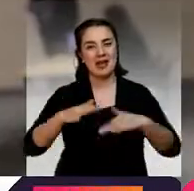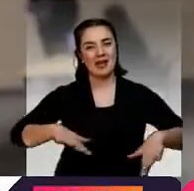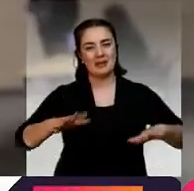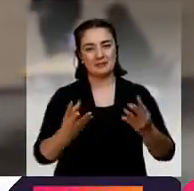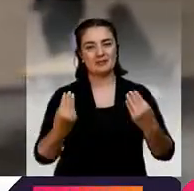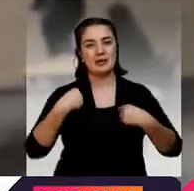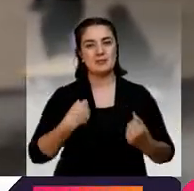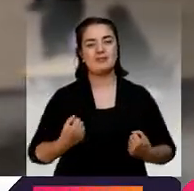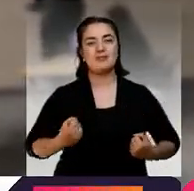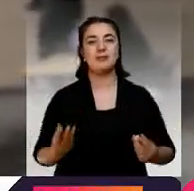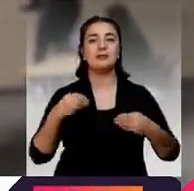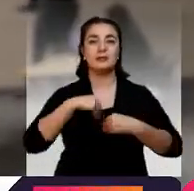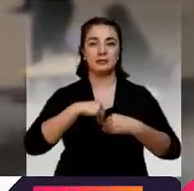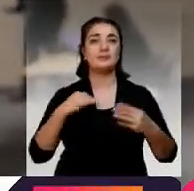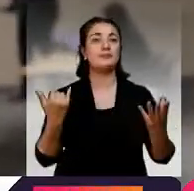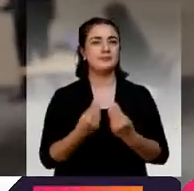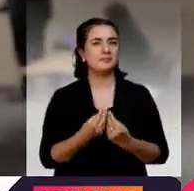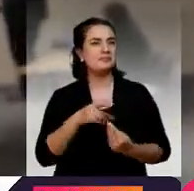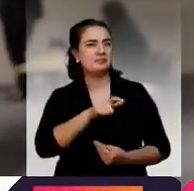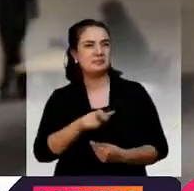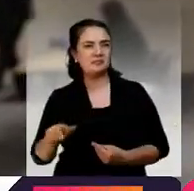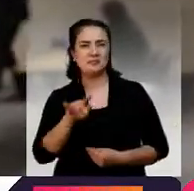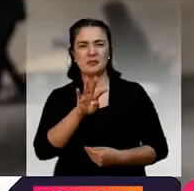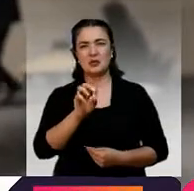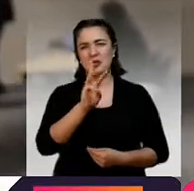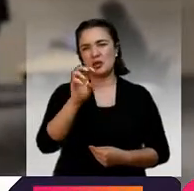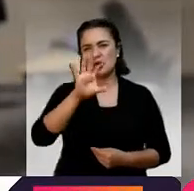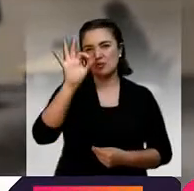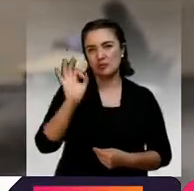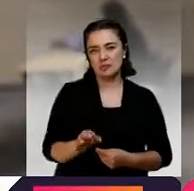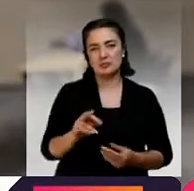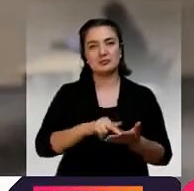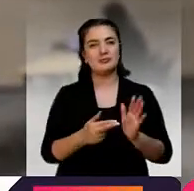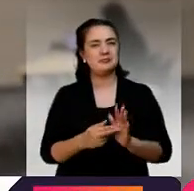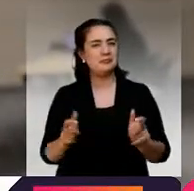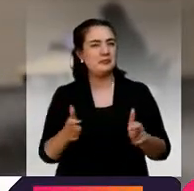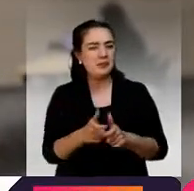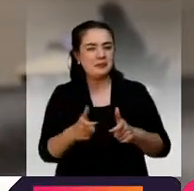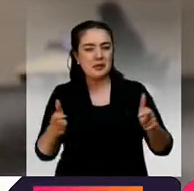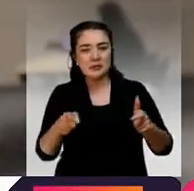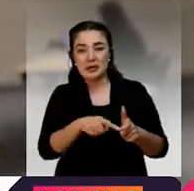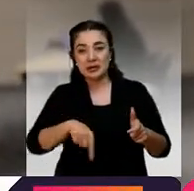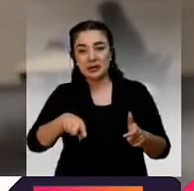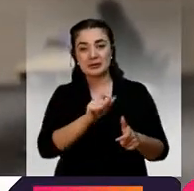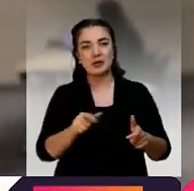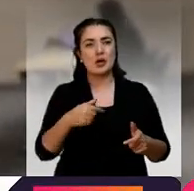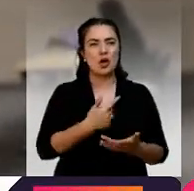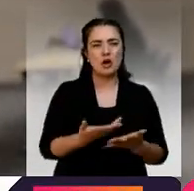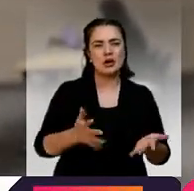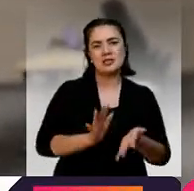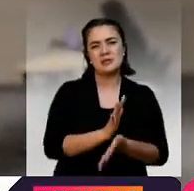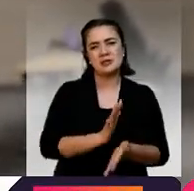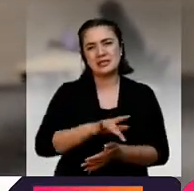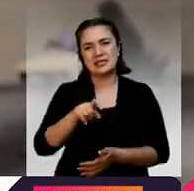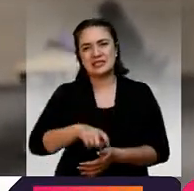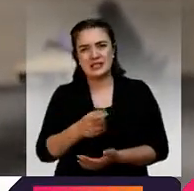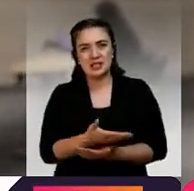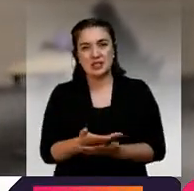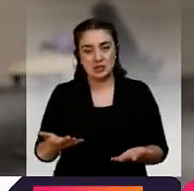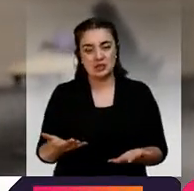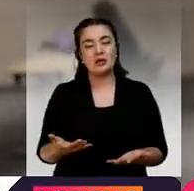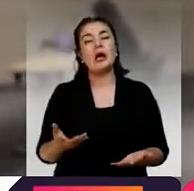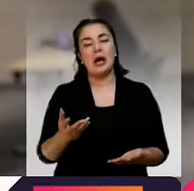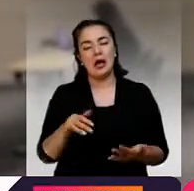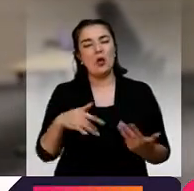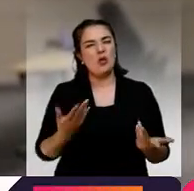Cualquier industria, donde el 98% de ellas son micro y pequeñas, necesiten comprar materias primas de origen agrícola o pecuario, van a